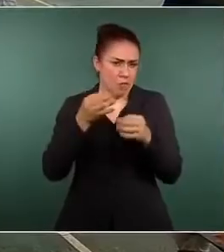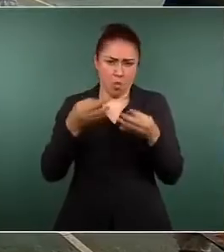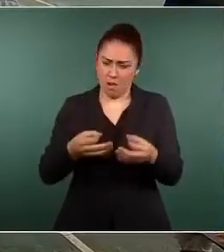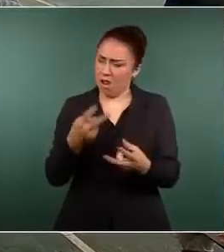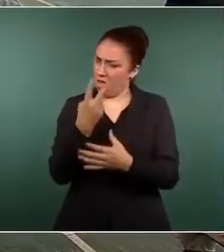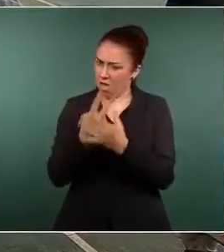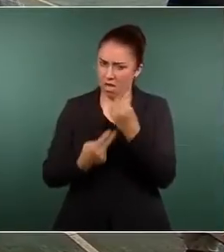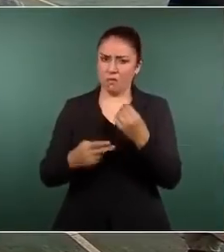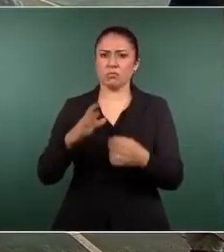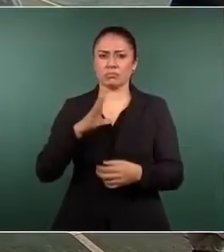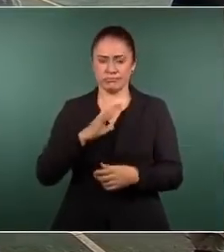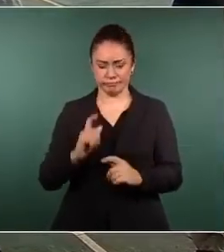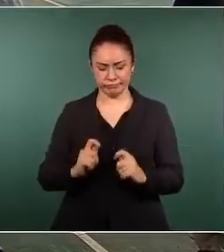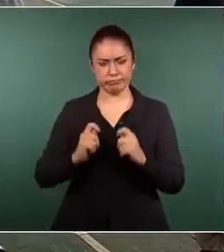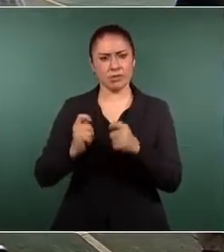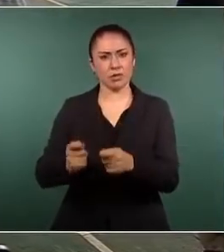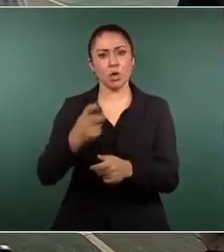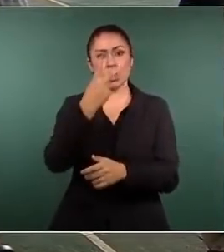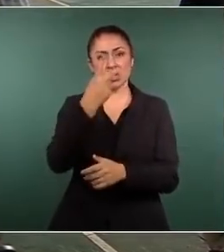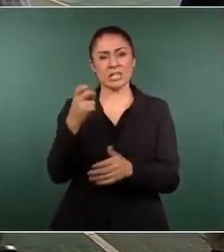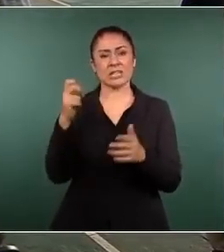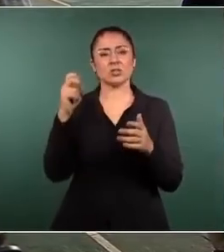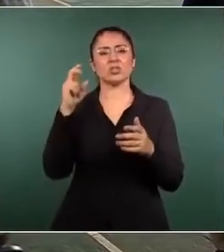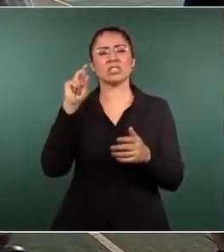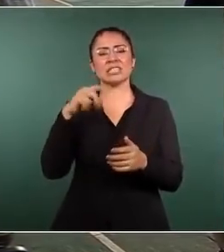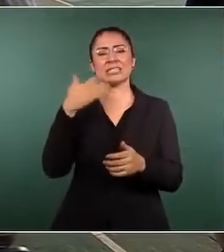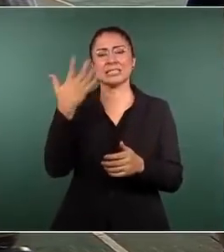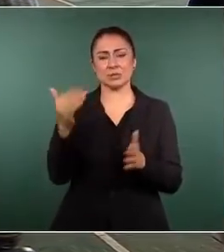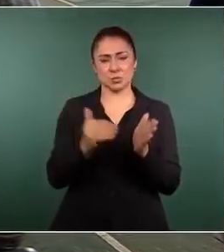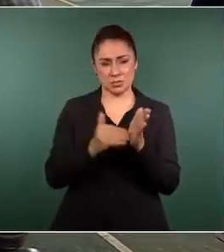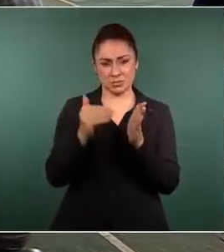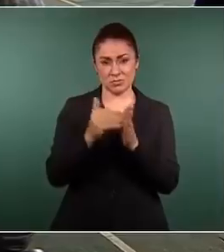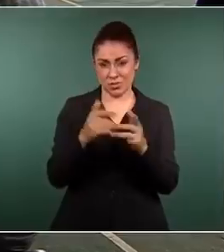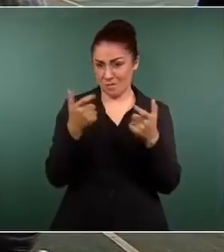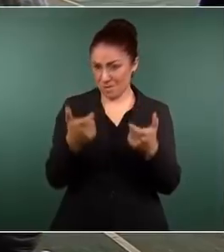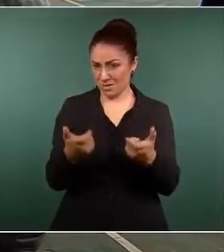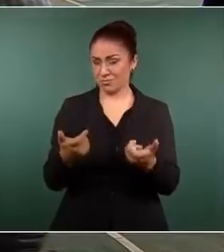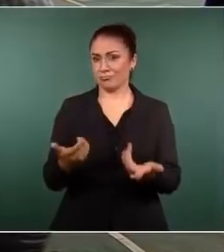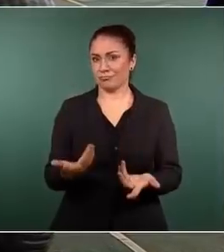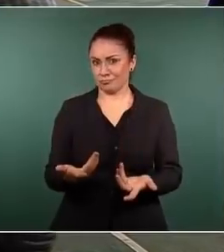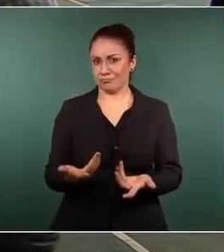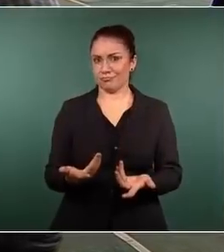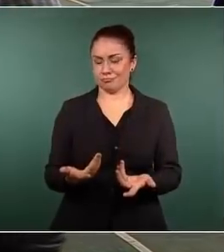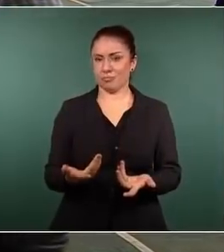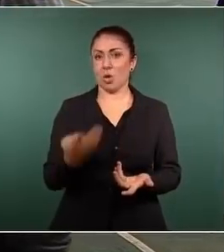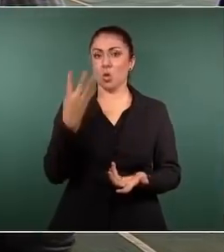por 235 millones de pesos a 9000